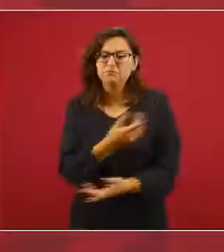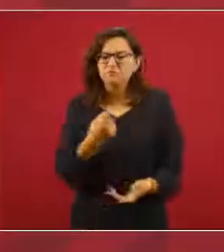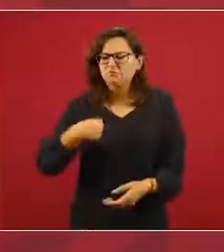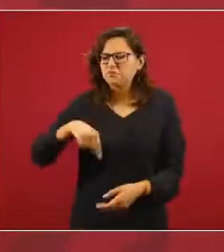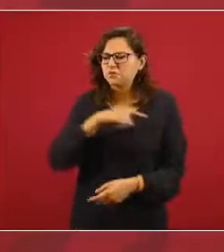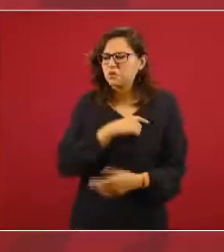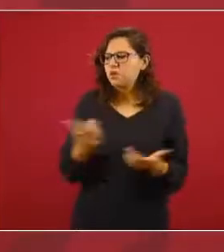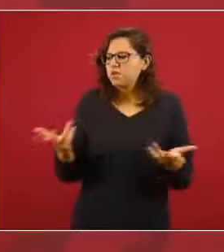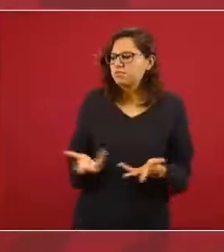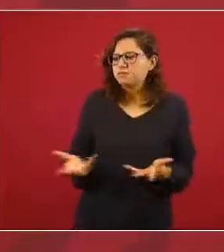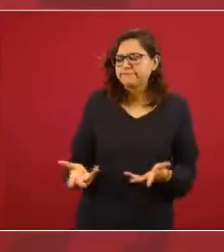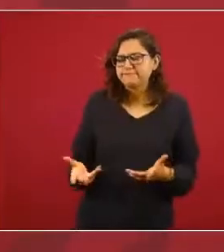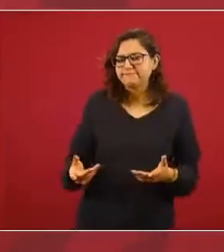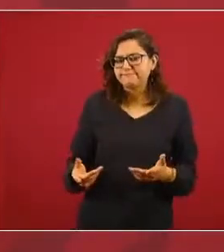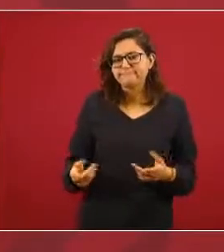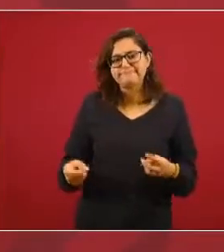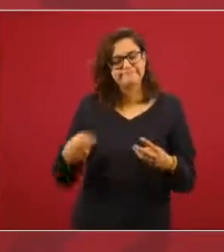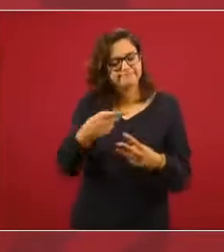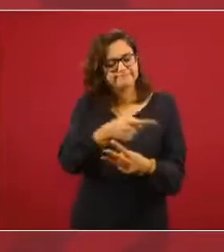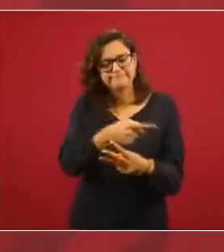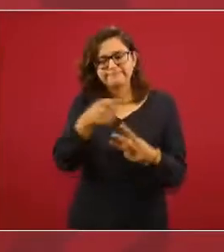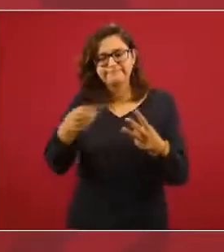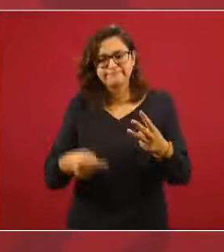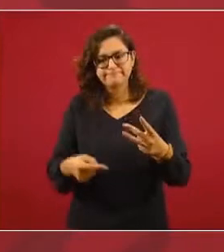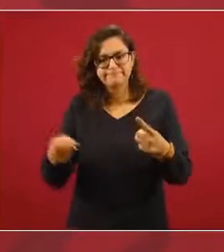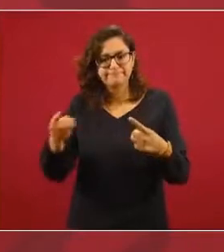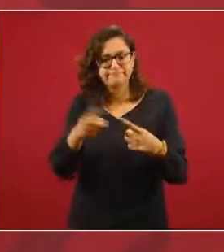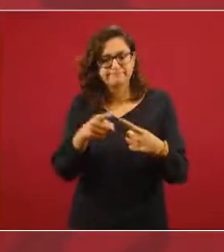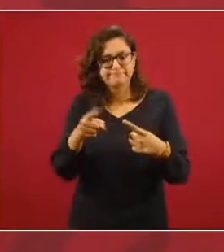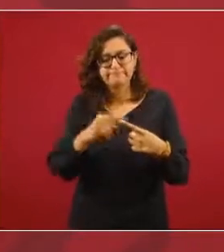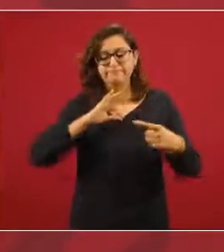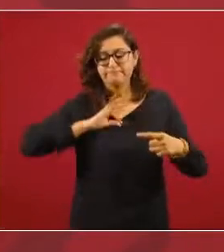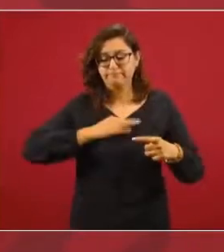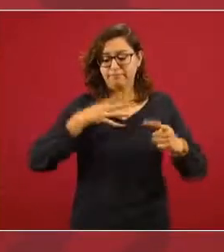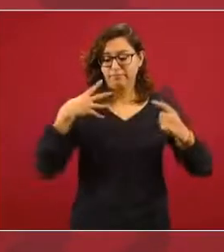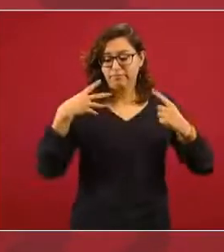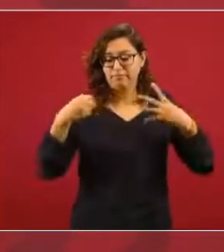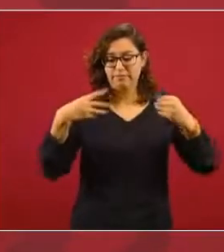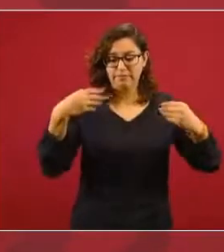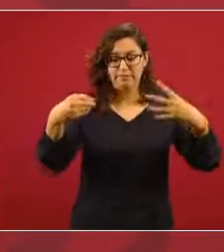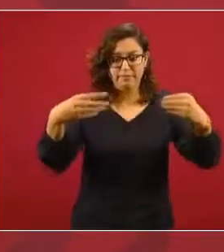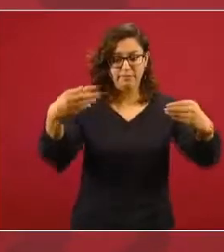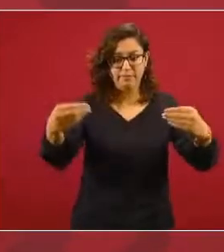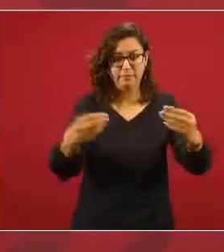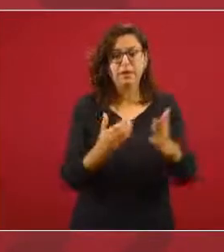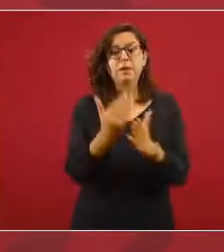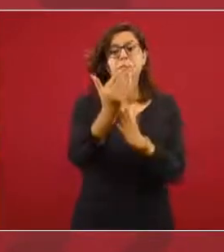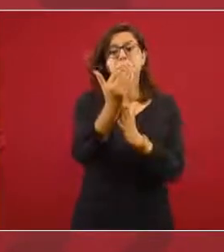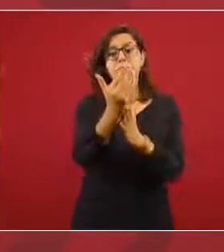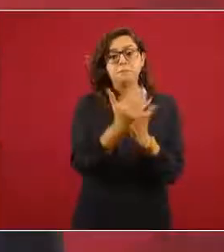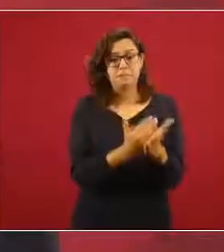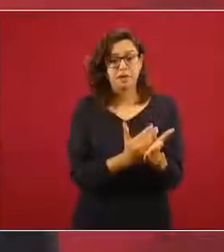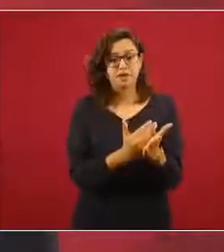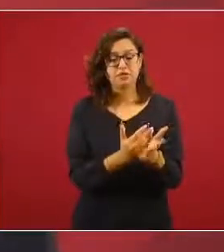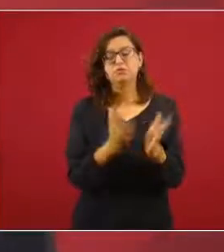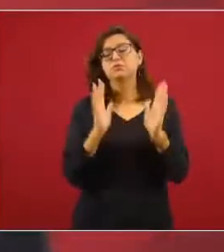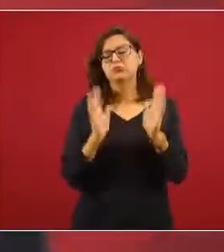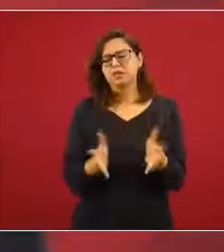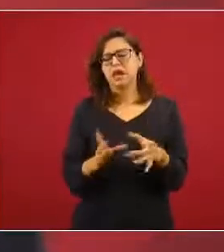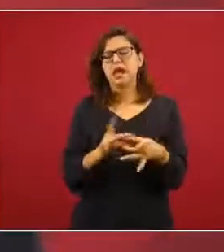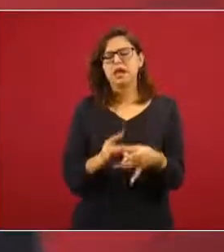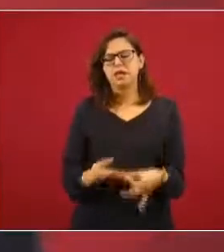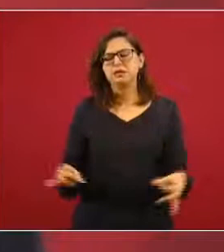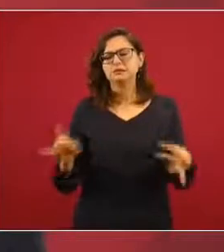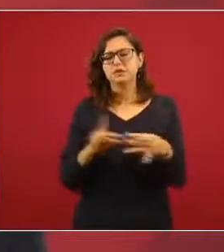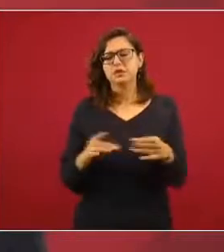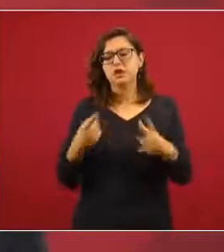La primera es disminuir la transmisión, y es lo que estoy describiendo. Hemos descrito múltiples veces